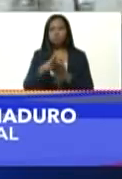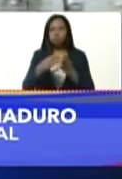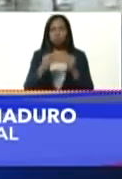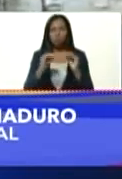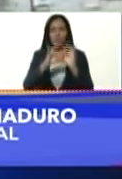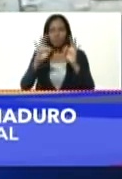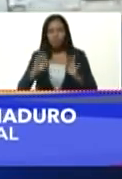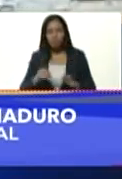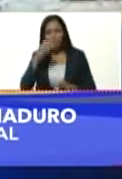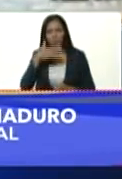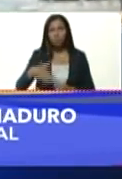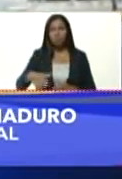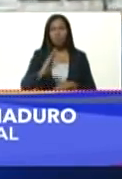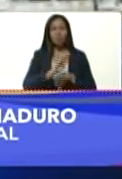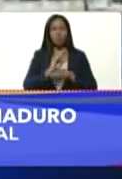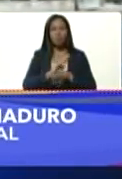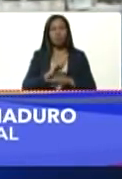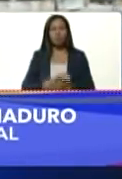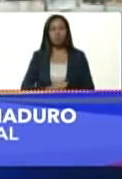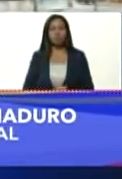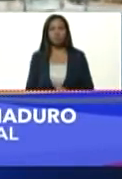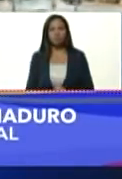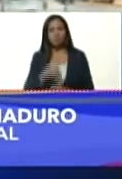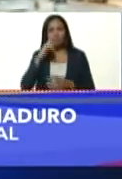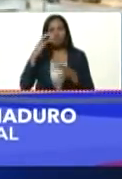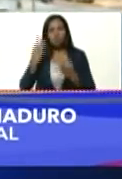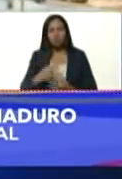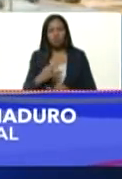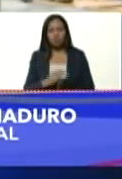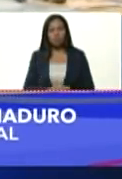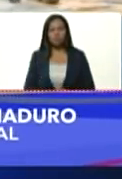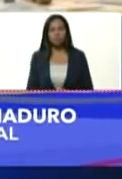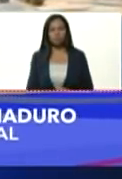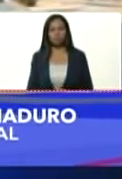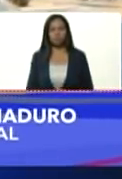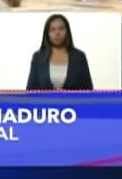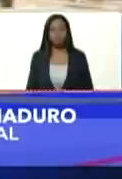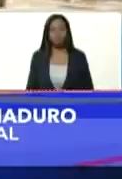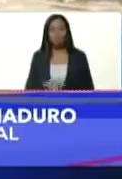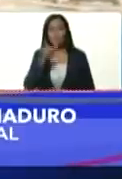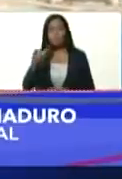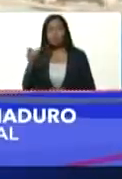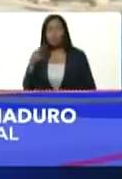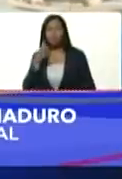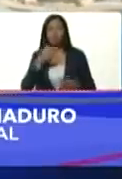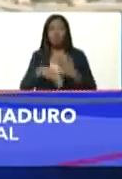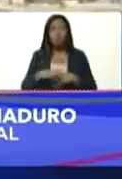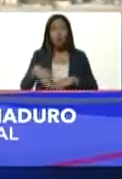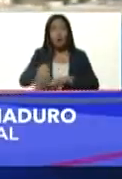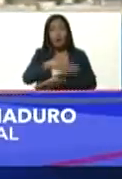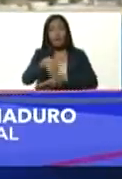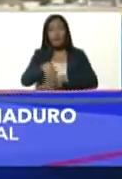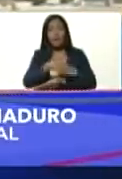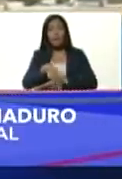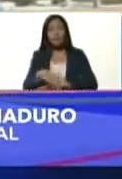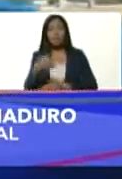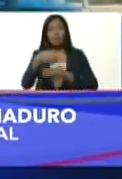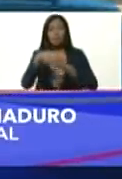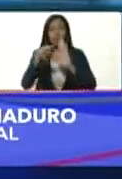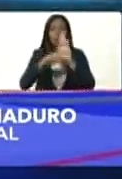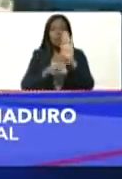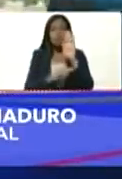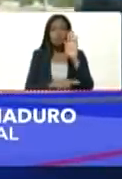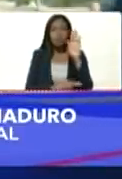garantizándole al pueblo su protección, su seguridad. La gente que salió a las calles estaba dentro del régimen